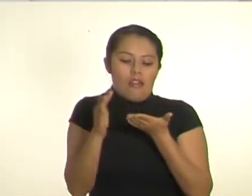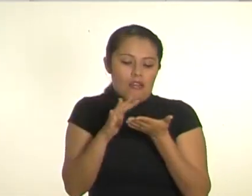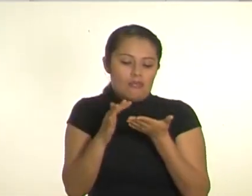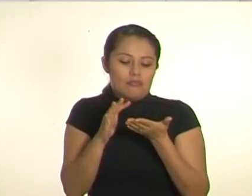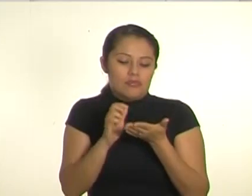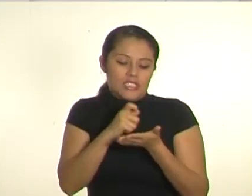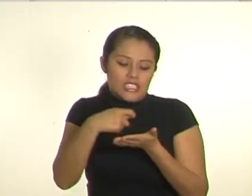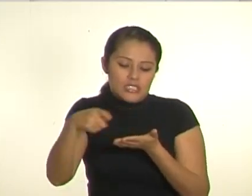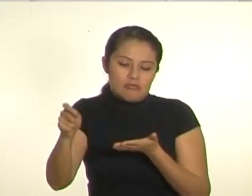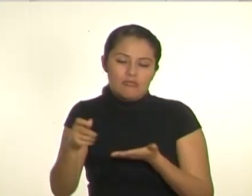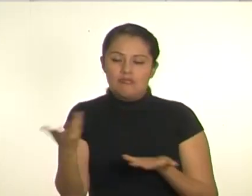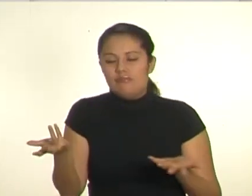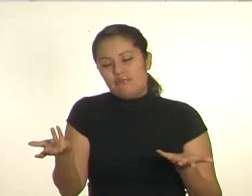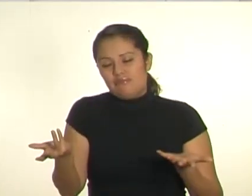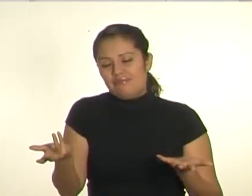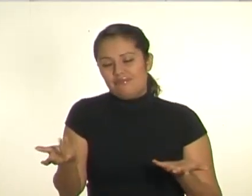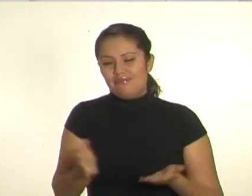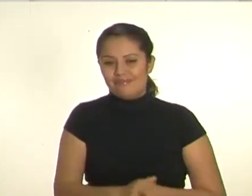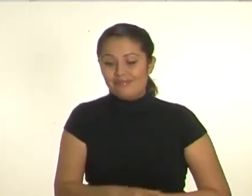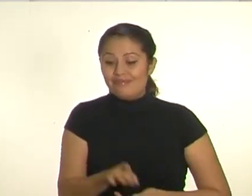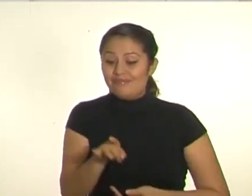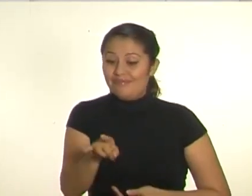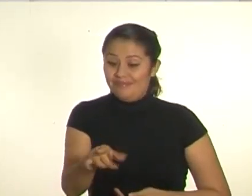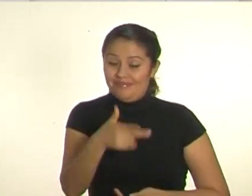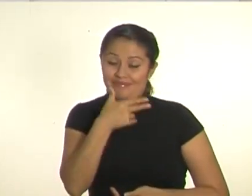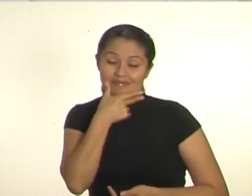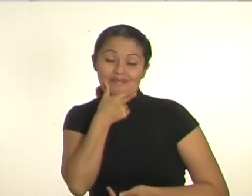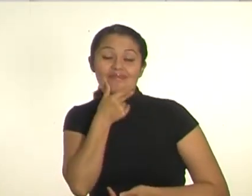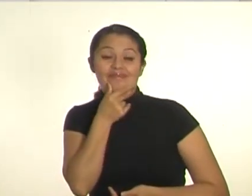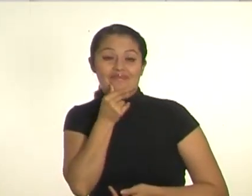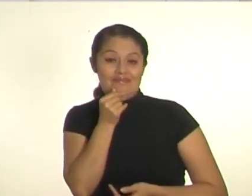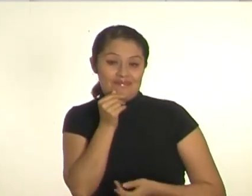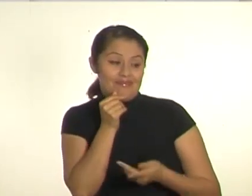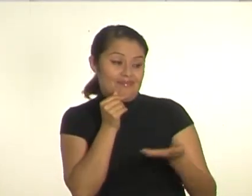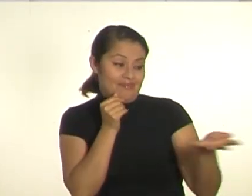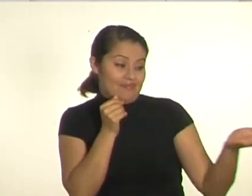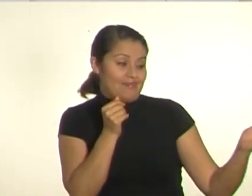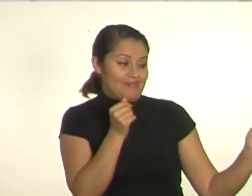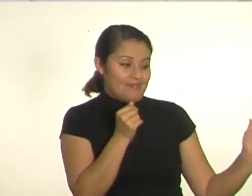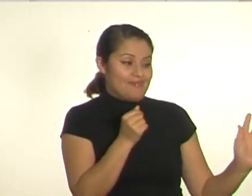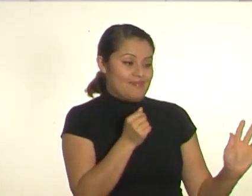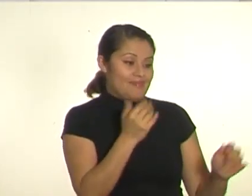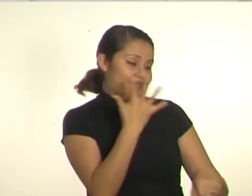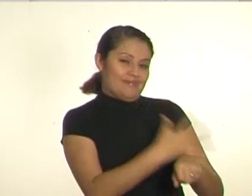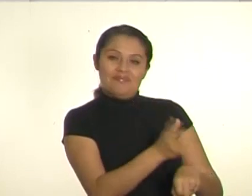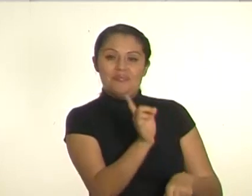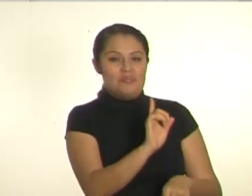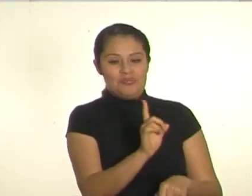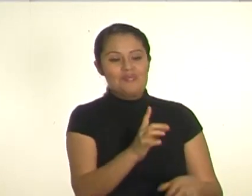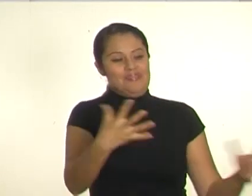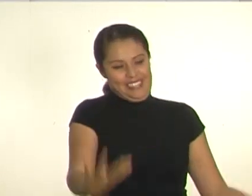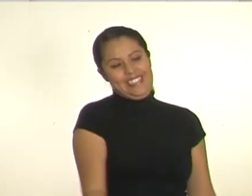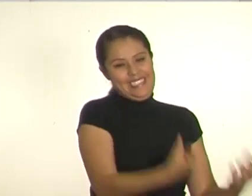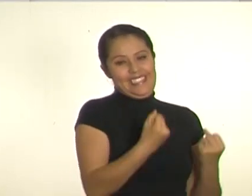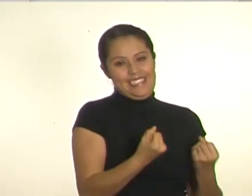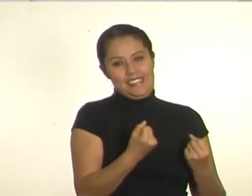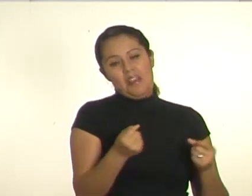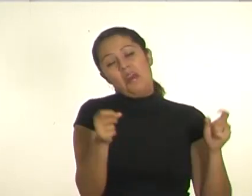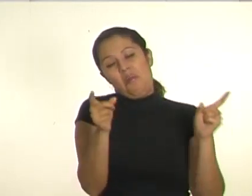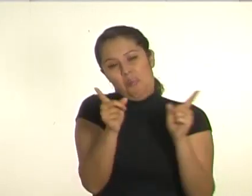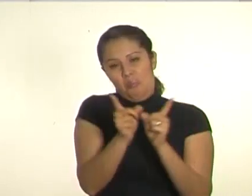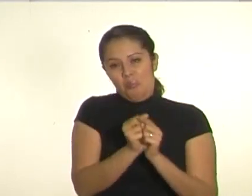y así es como el escribano salvó la vida del reo. Y colorín colorado, este cuento se ha